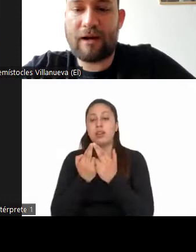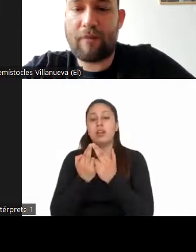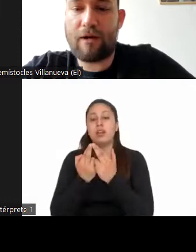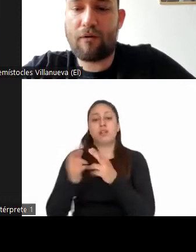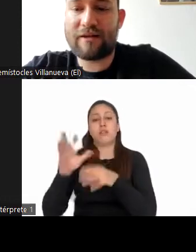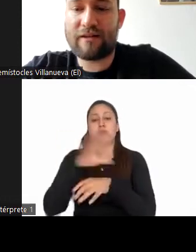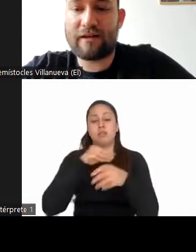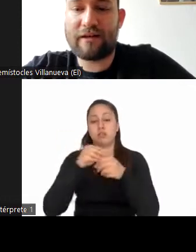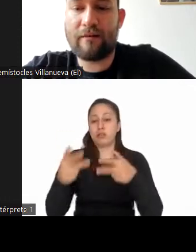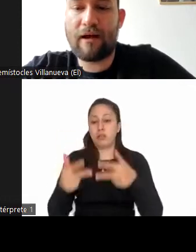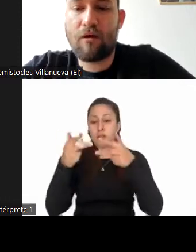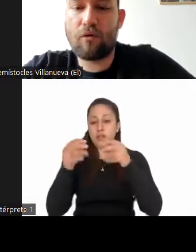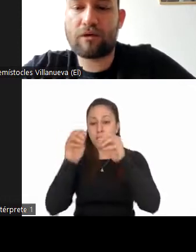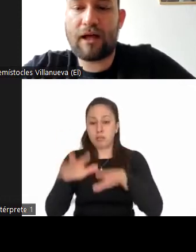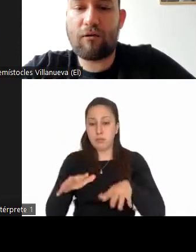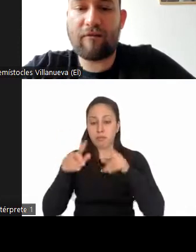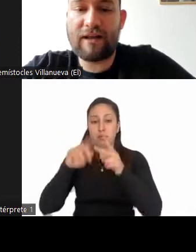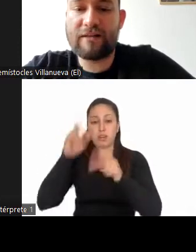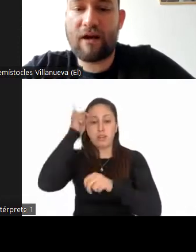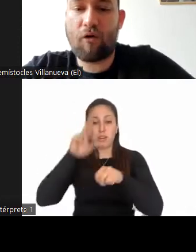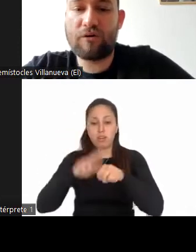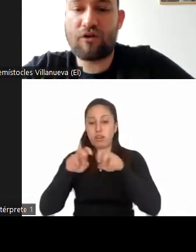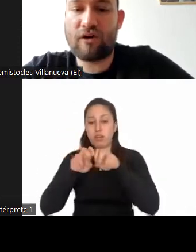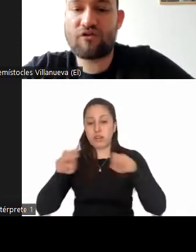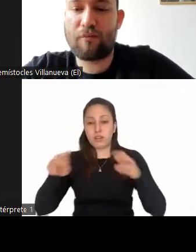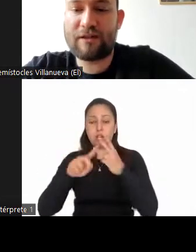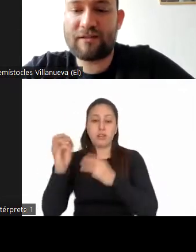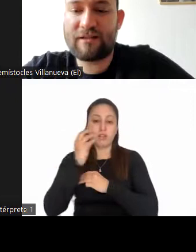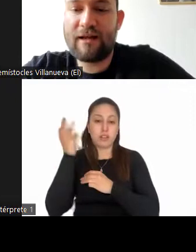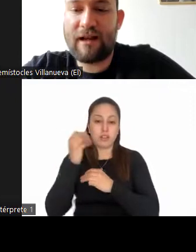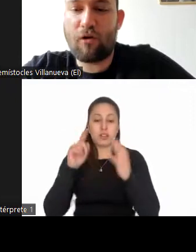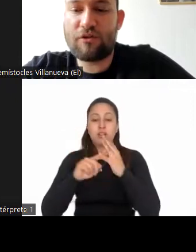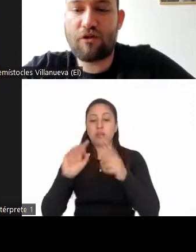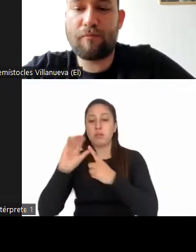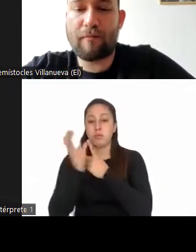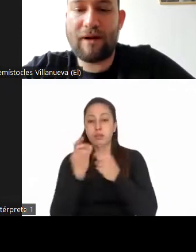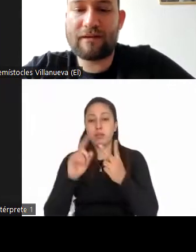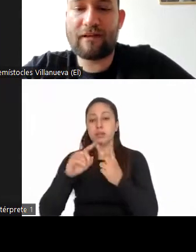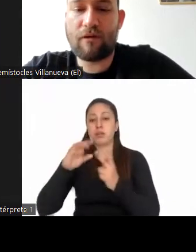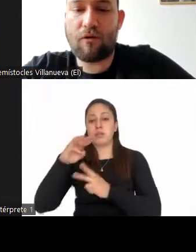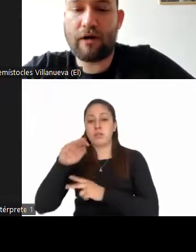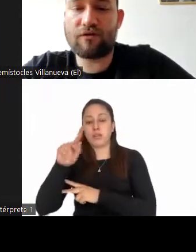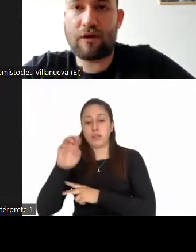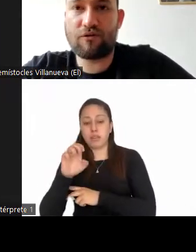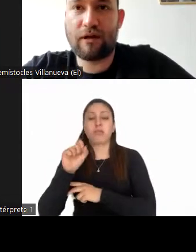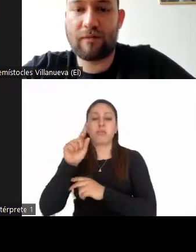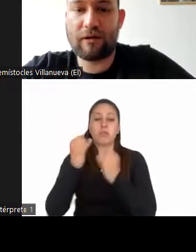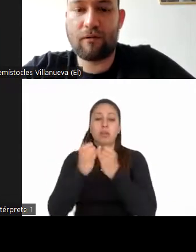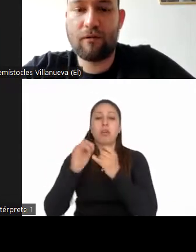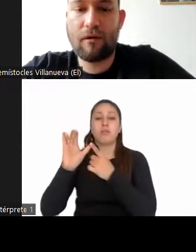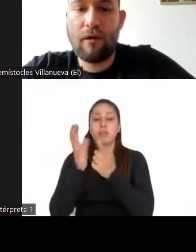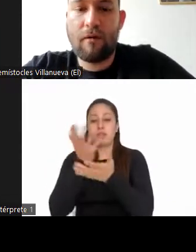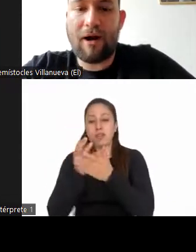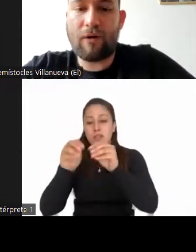remota para el Pleno, mesa directiva, junta, conferencia, comisiones, comités y la Comisión Permanente del Congreso de la Ciudad de